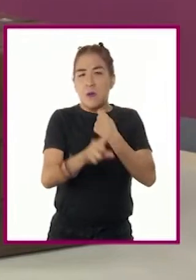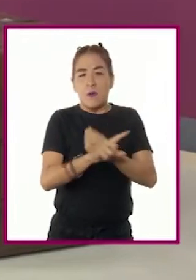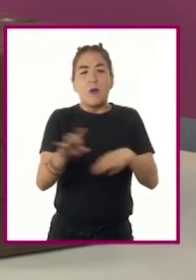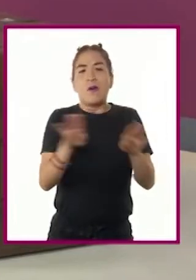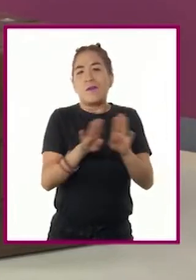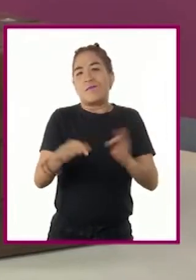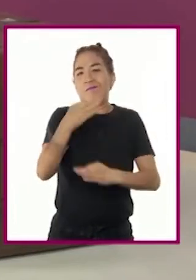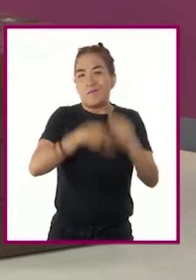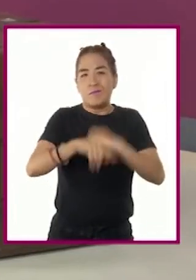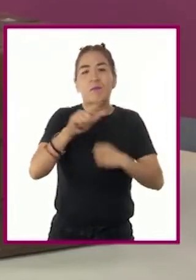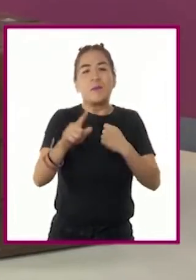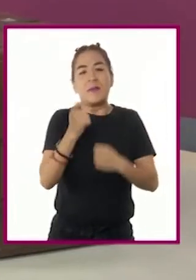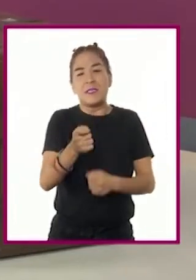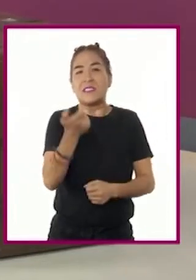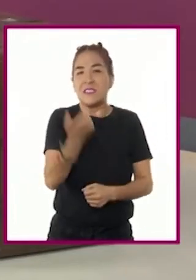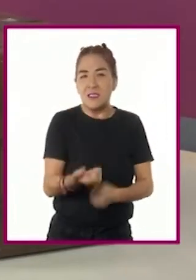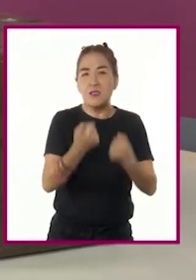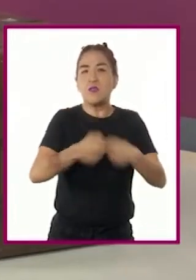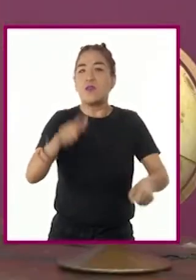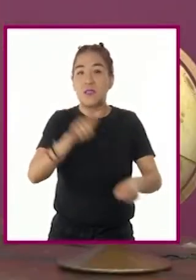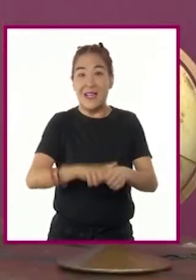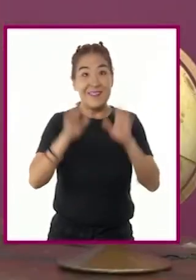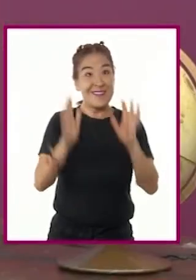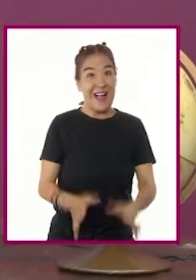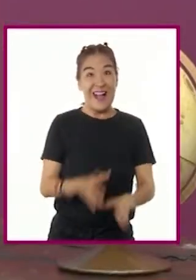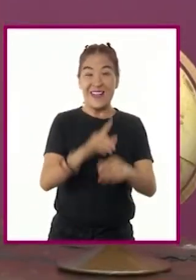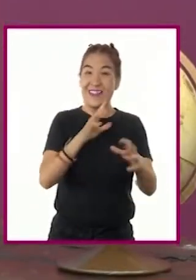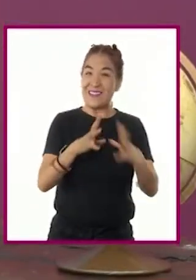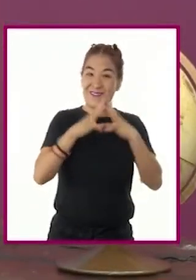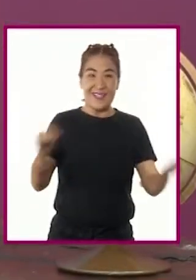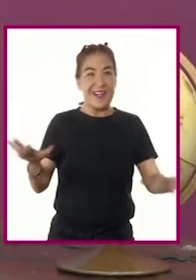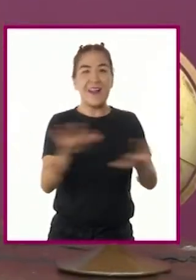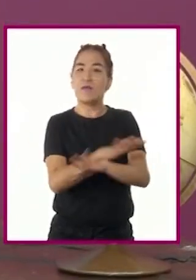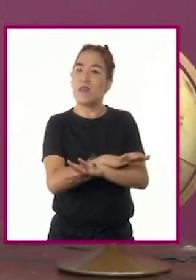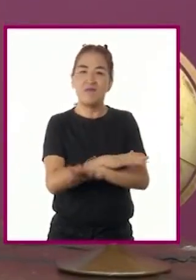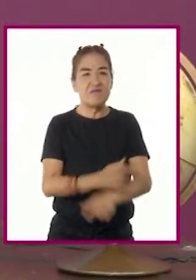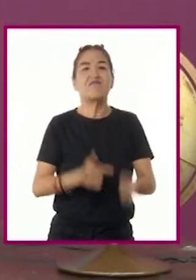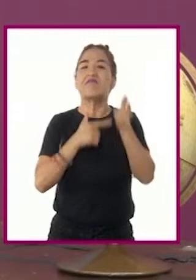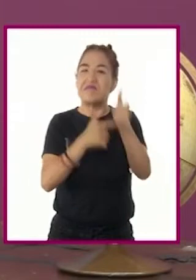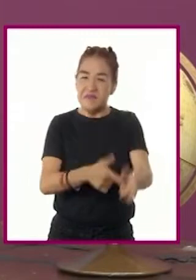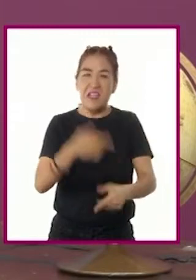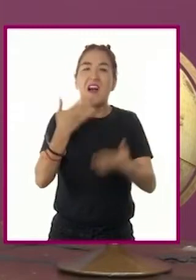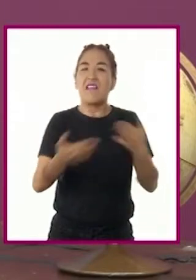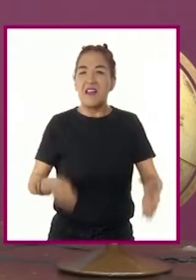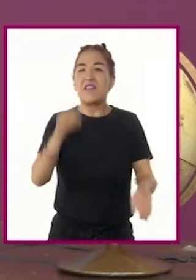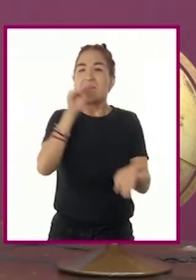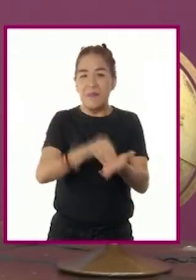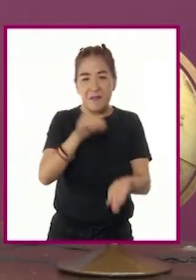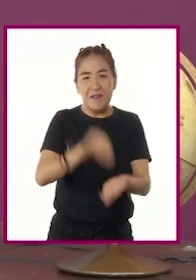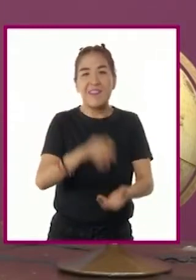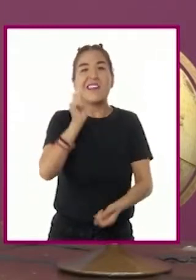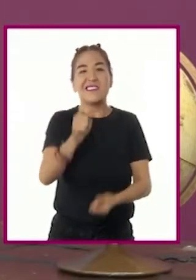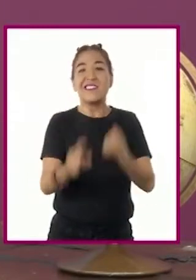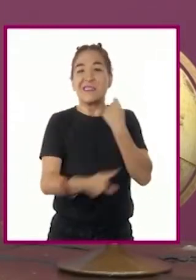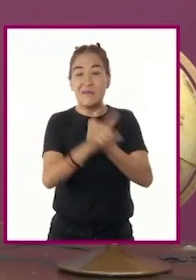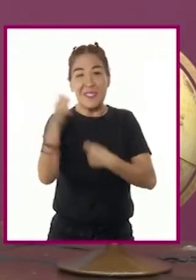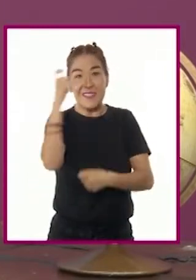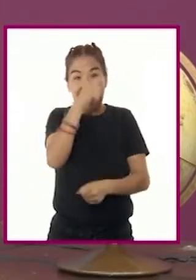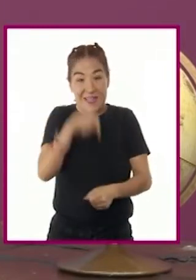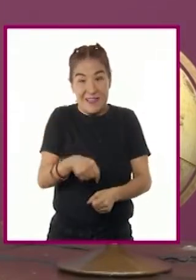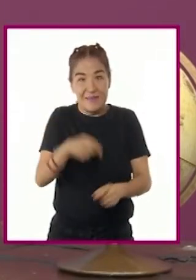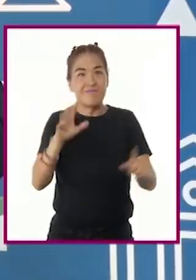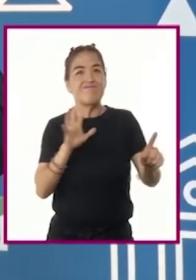social y económica no desapareció y se ha mantenido hasta nuestros días como uno de los principales retos para